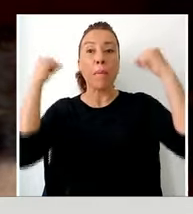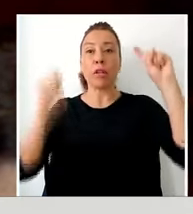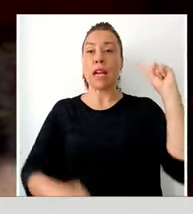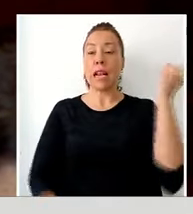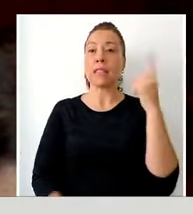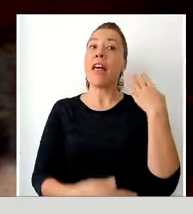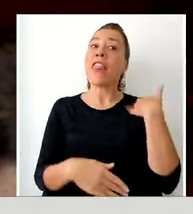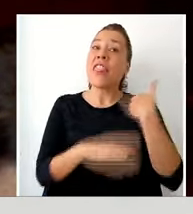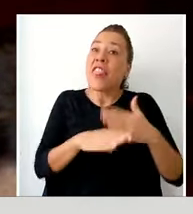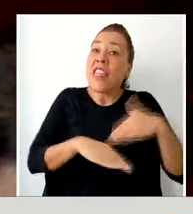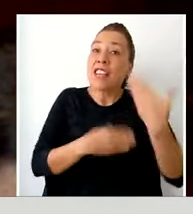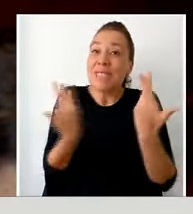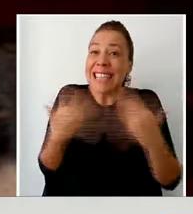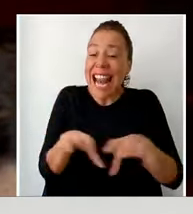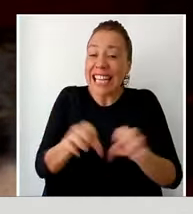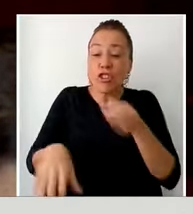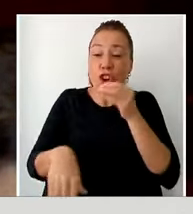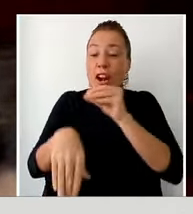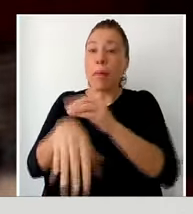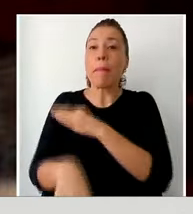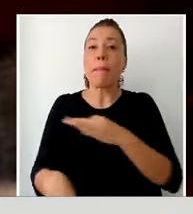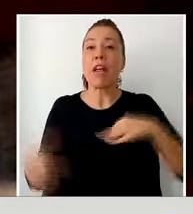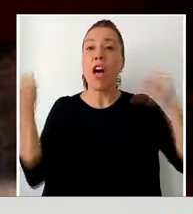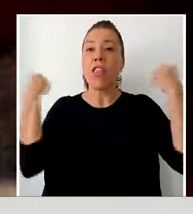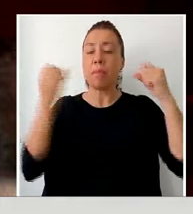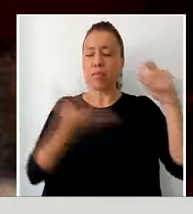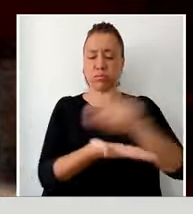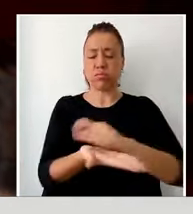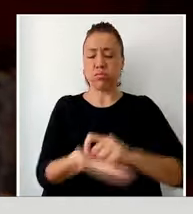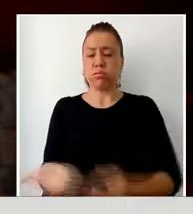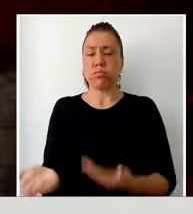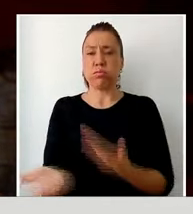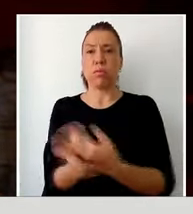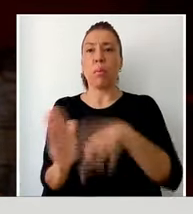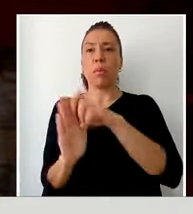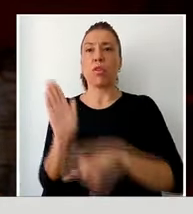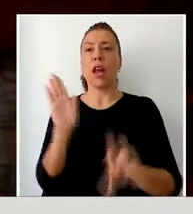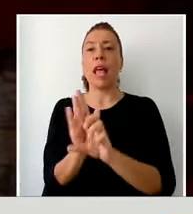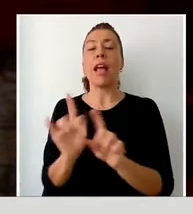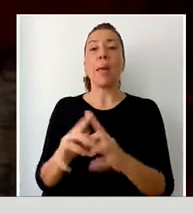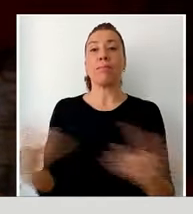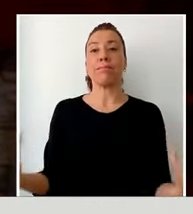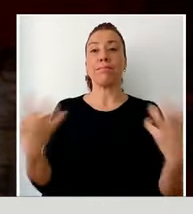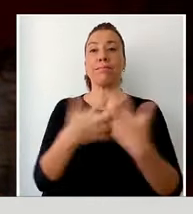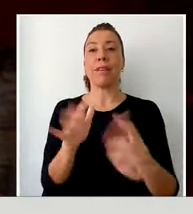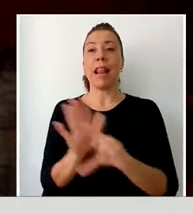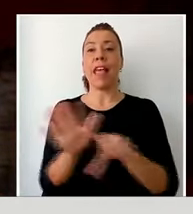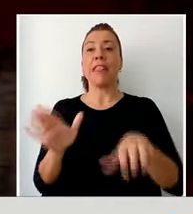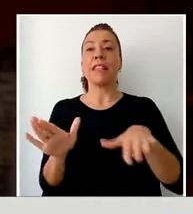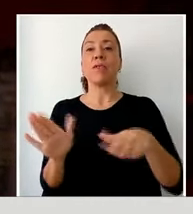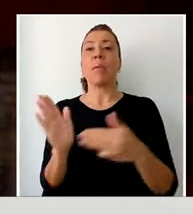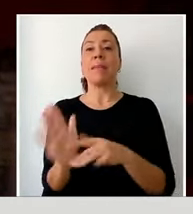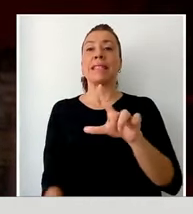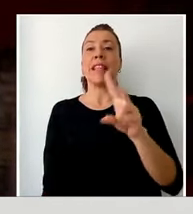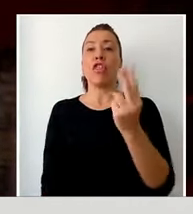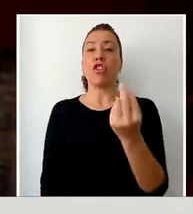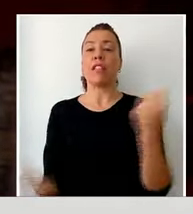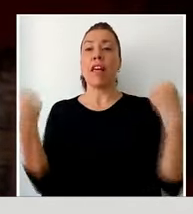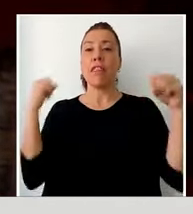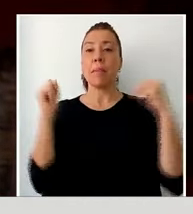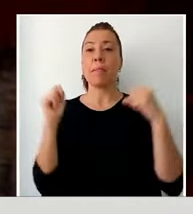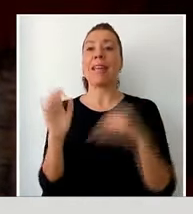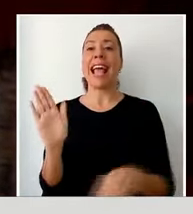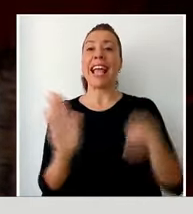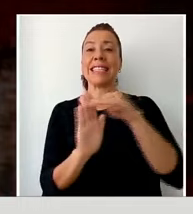el Ministerio del deporte presentó el proyecto de ley que homologa la ley 19.712 del deporte a los estándares y